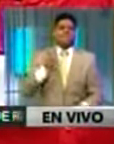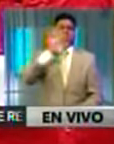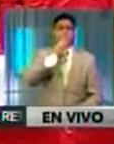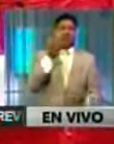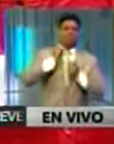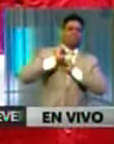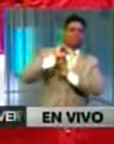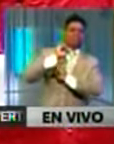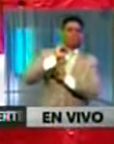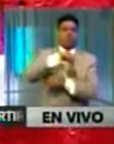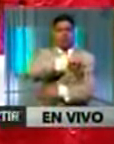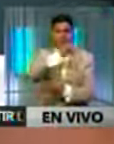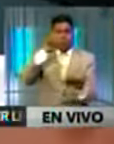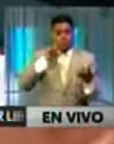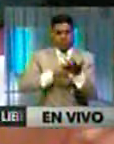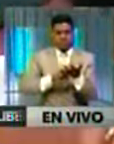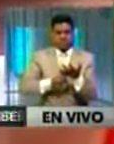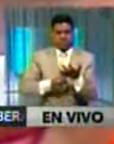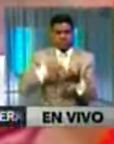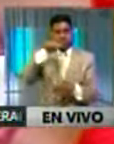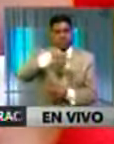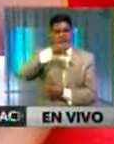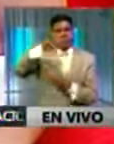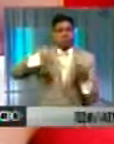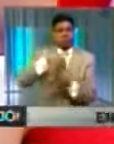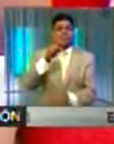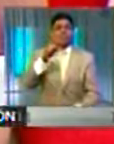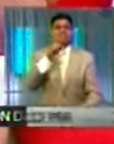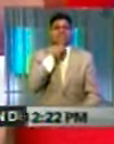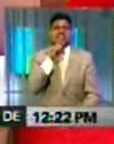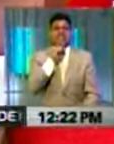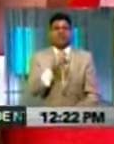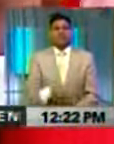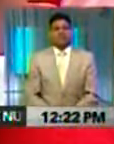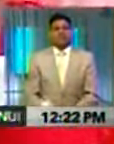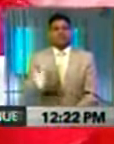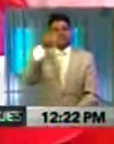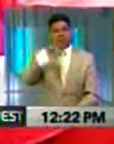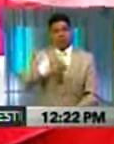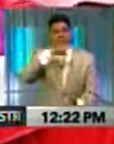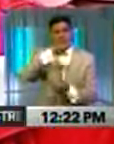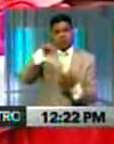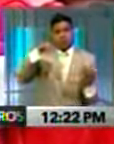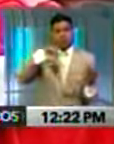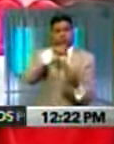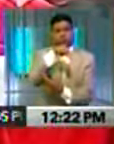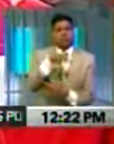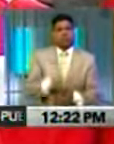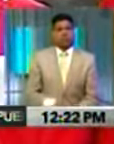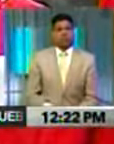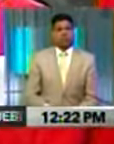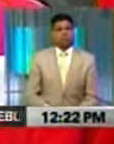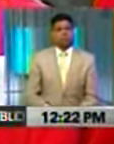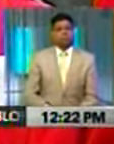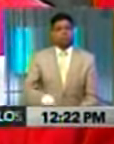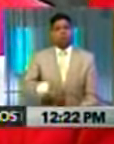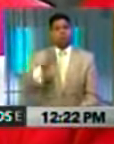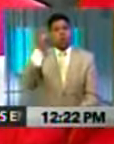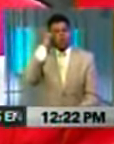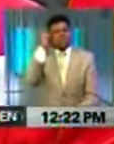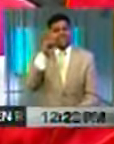esta revolución. Ya lo más difícil de esta revolución, los días más difíciles ya